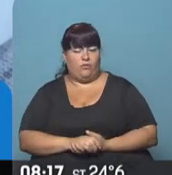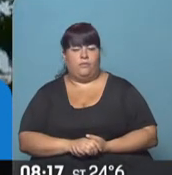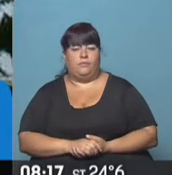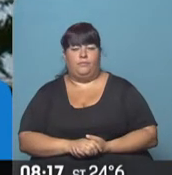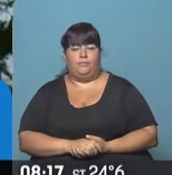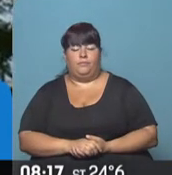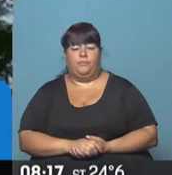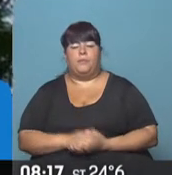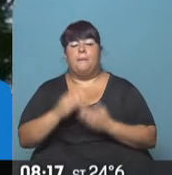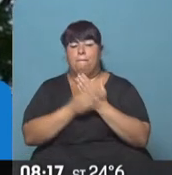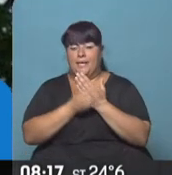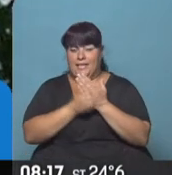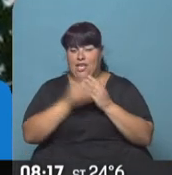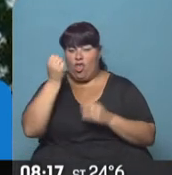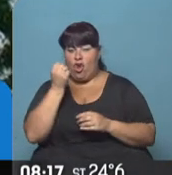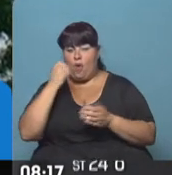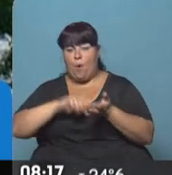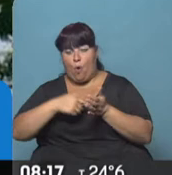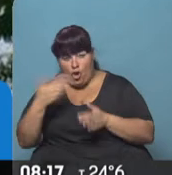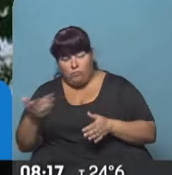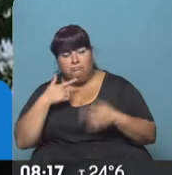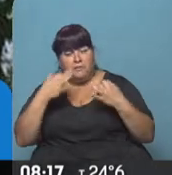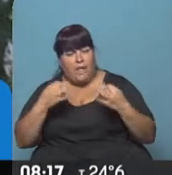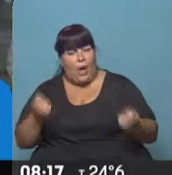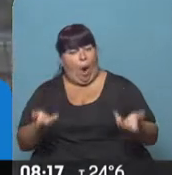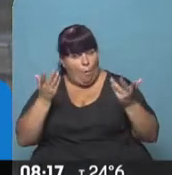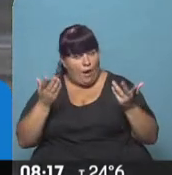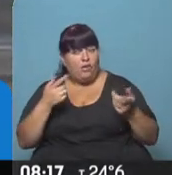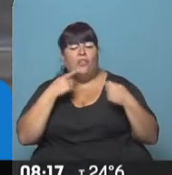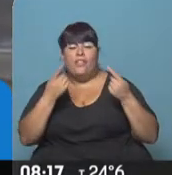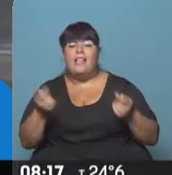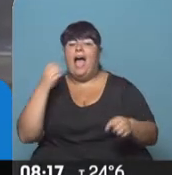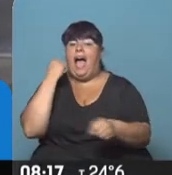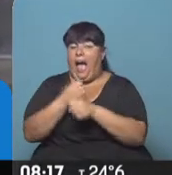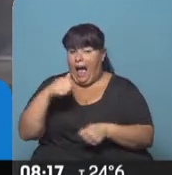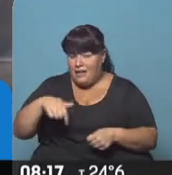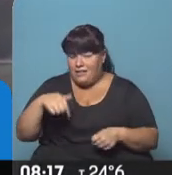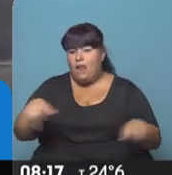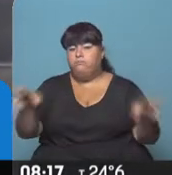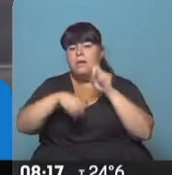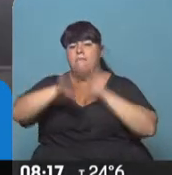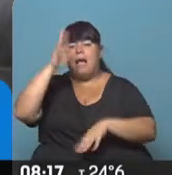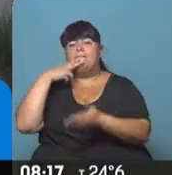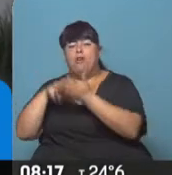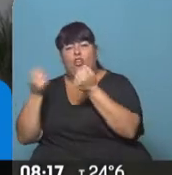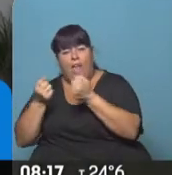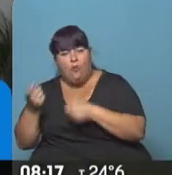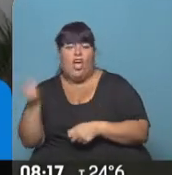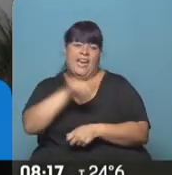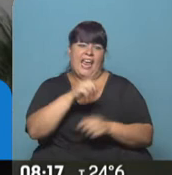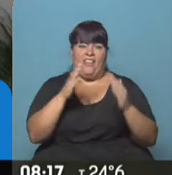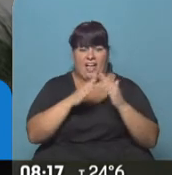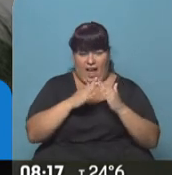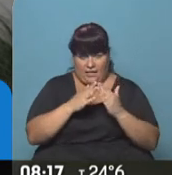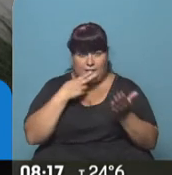pesos. El Ministerio de Economía bonaerense justificó los incrementos al indicar que hasta ahora se recauda más por los impuestos a los vehículos que